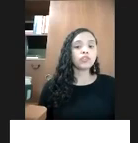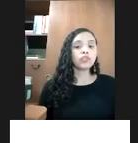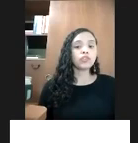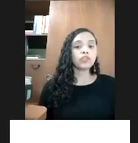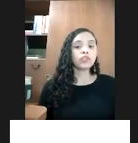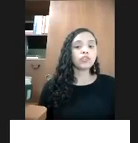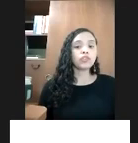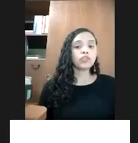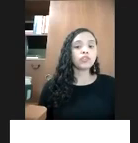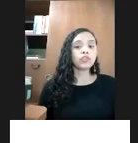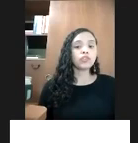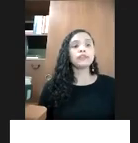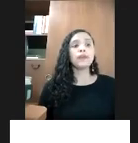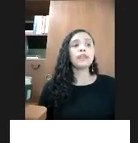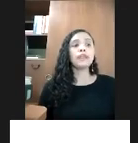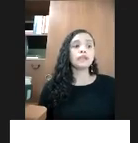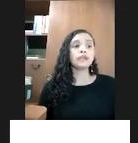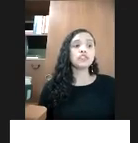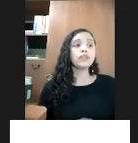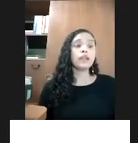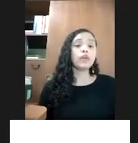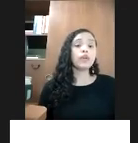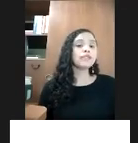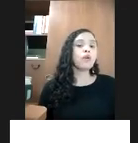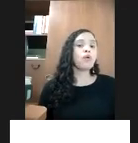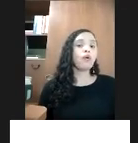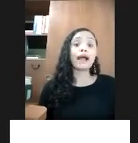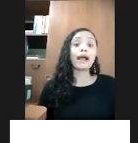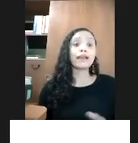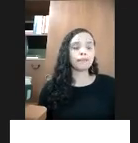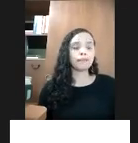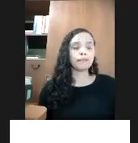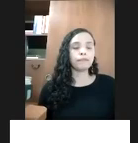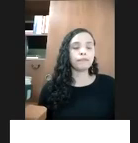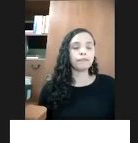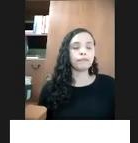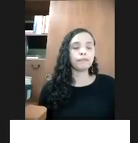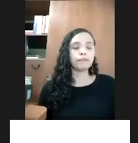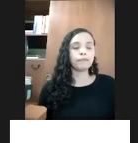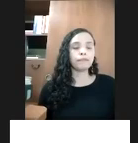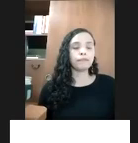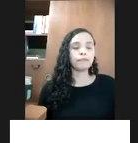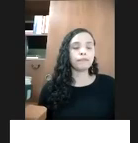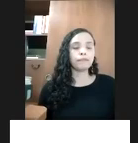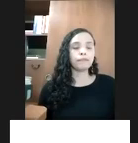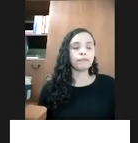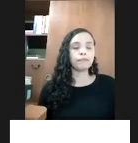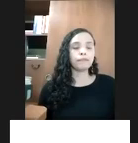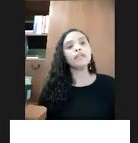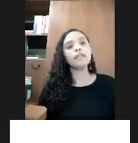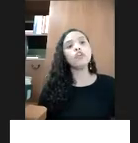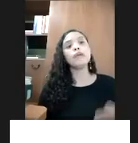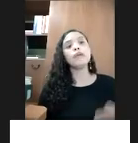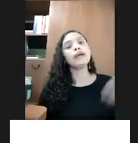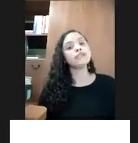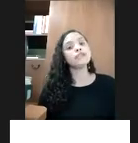sus alimentos los consigue a través de la asignación de la bolsa o caja CLAP. En encuesta, si ustedes suman los porcentajes, por